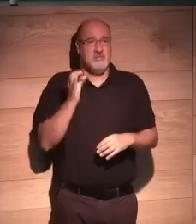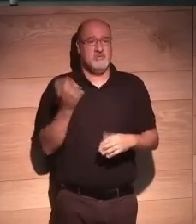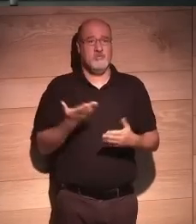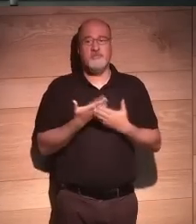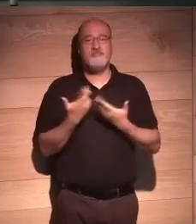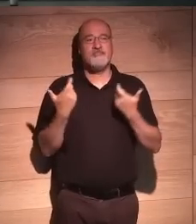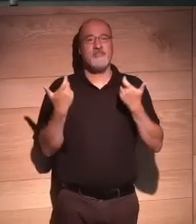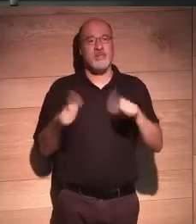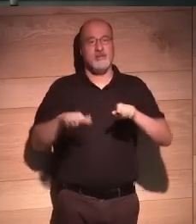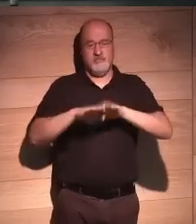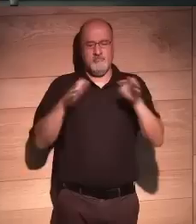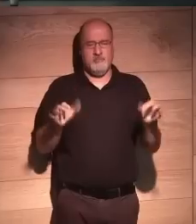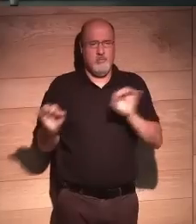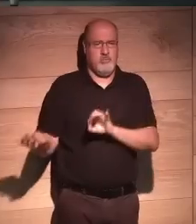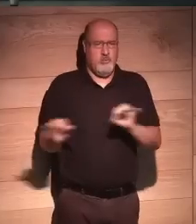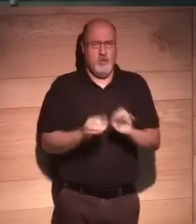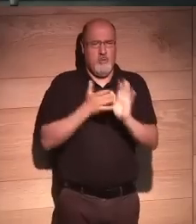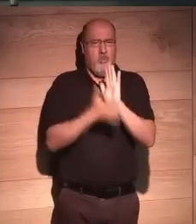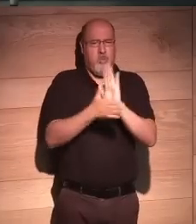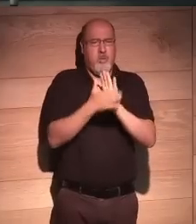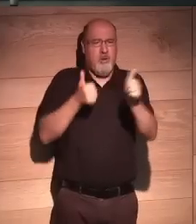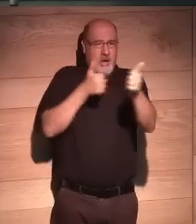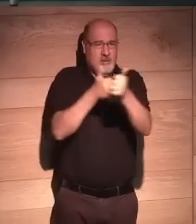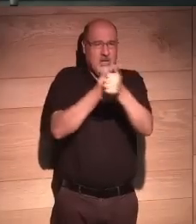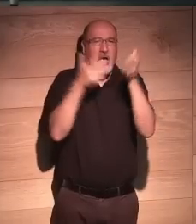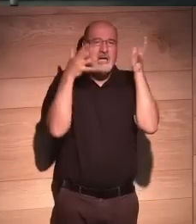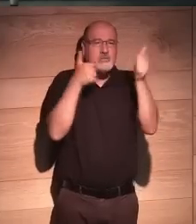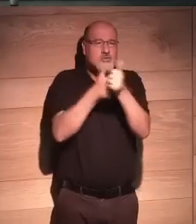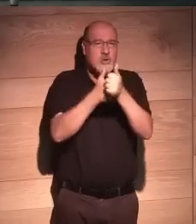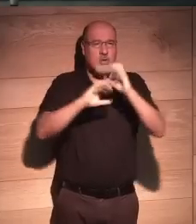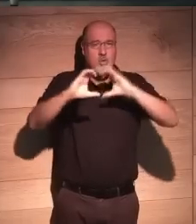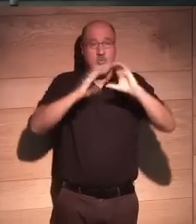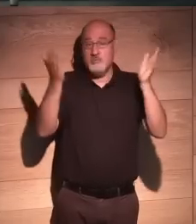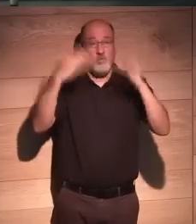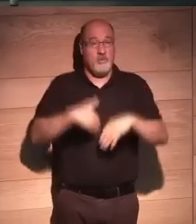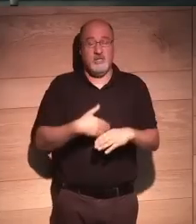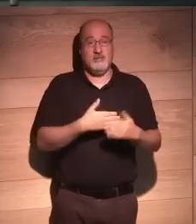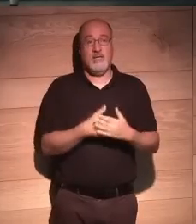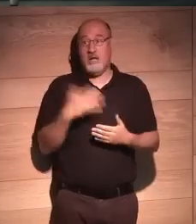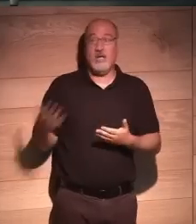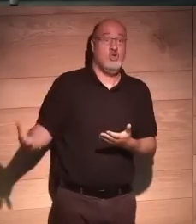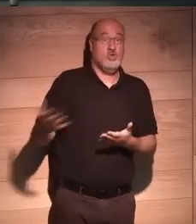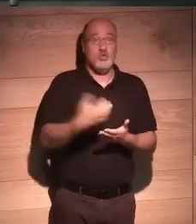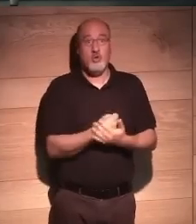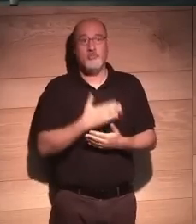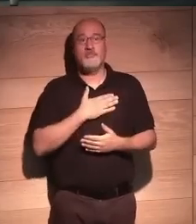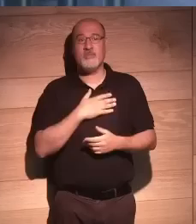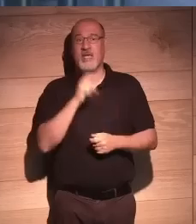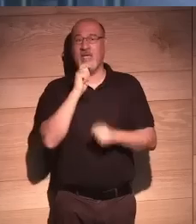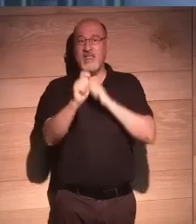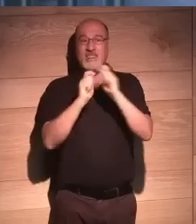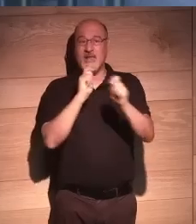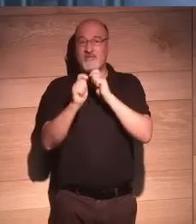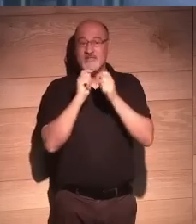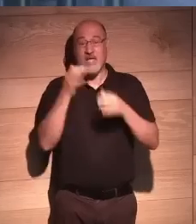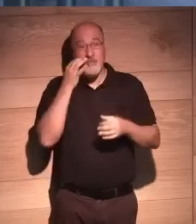gabinetes de comunicación de estos que te preparan antes y digas: no digas esto, no digas esto, no digas esto, porque al final entre todos hemos matado la entrevista verdadera, entre las redes